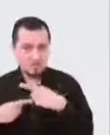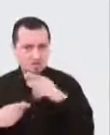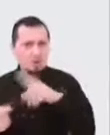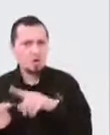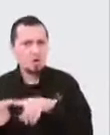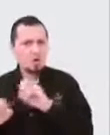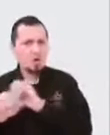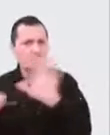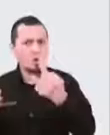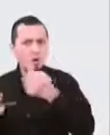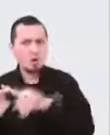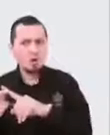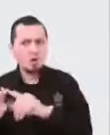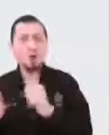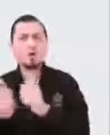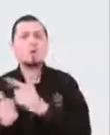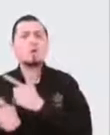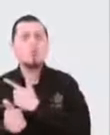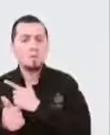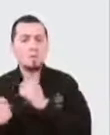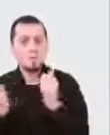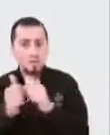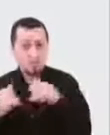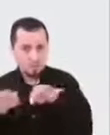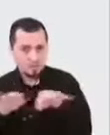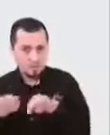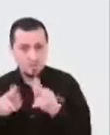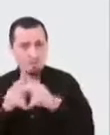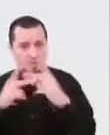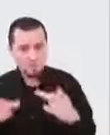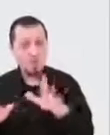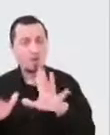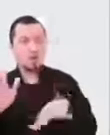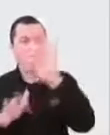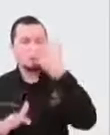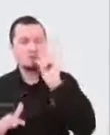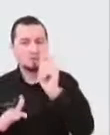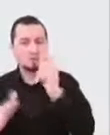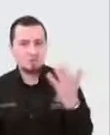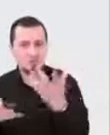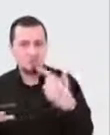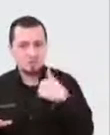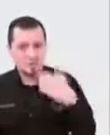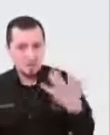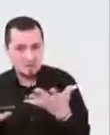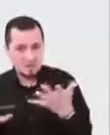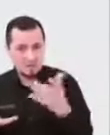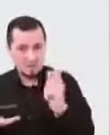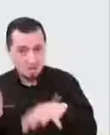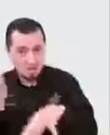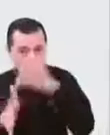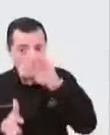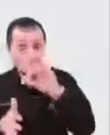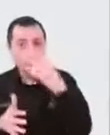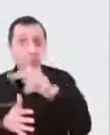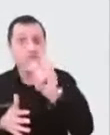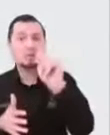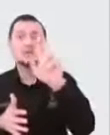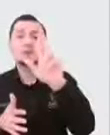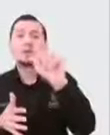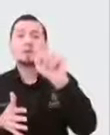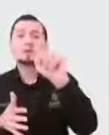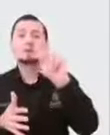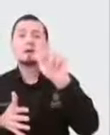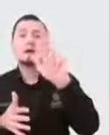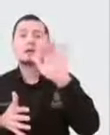en donde están publicadas con mucho gusto y te pones de tu trabajo como periodista y justamente eso fue lo que hicimos y en las transparencias